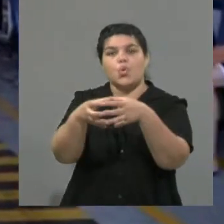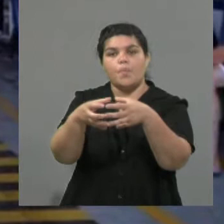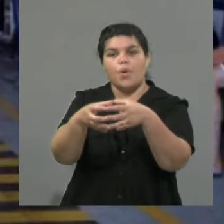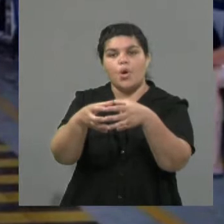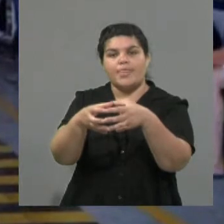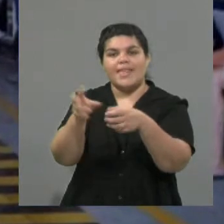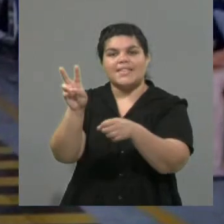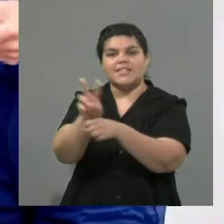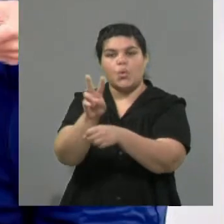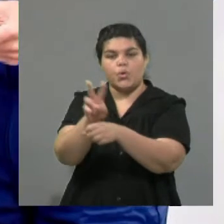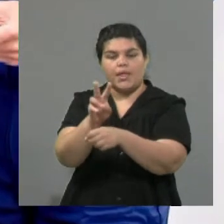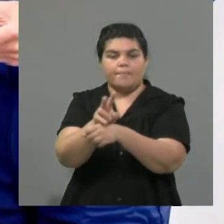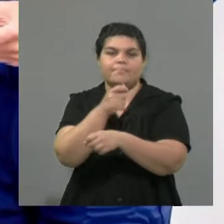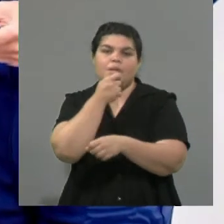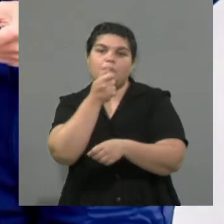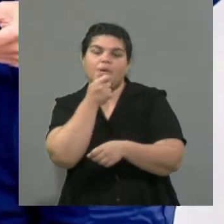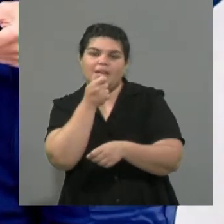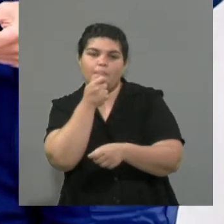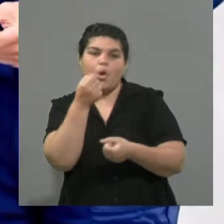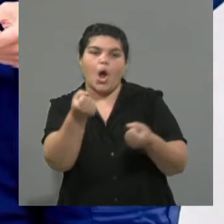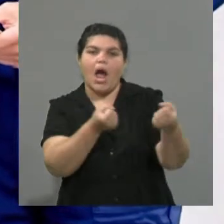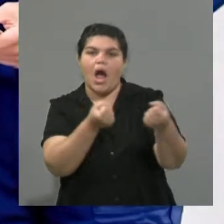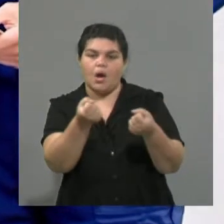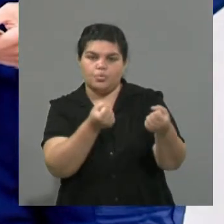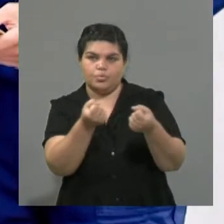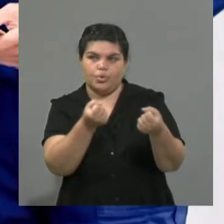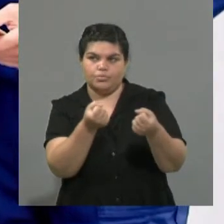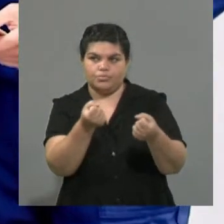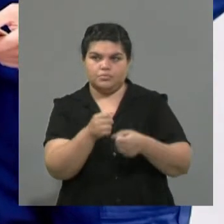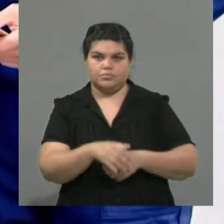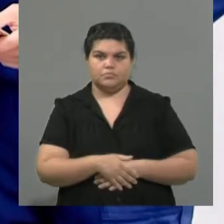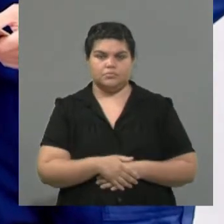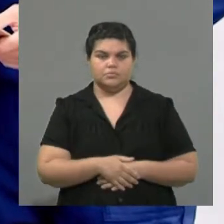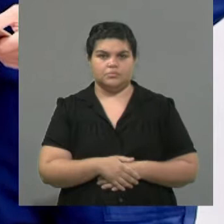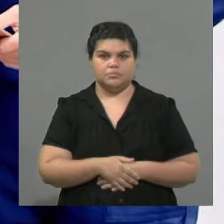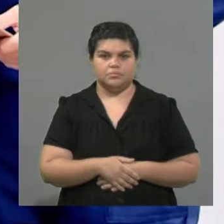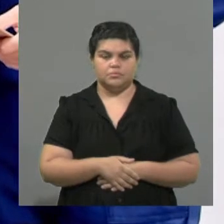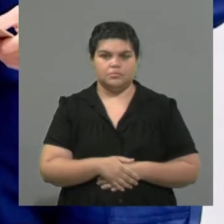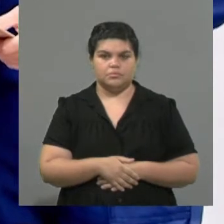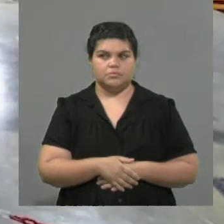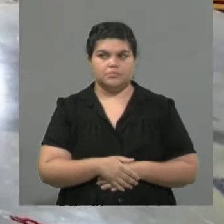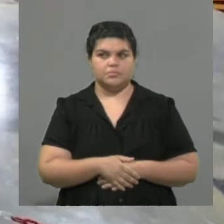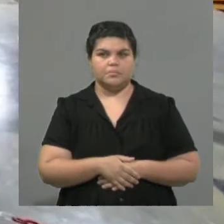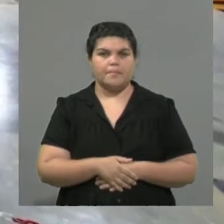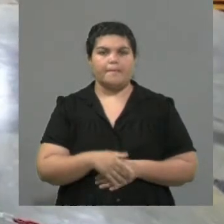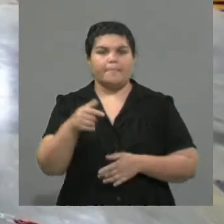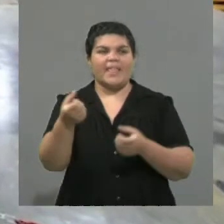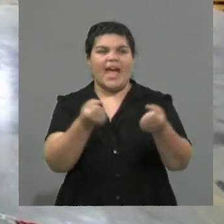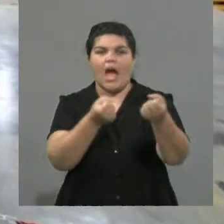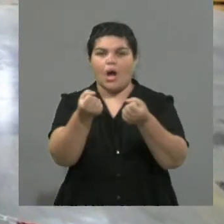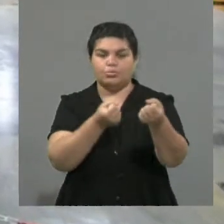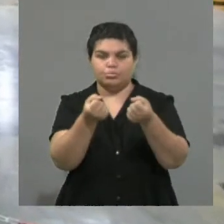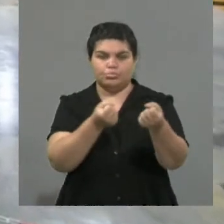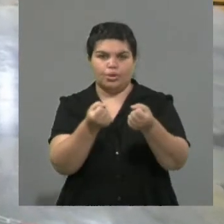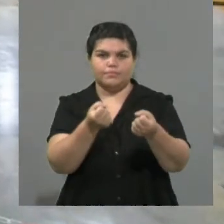por ejemplo, sacar vehículos a la calle con menos de 6 airbags. Sacar vehículos a la calle